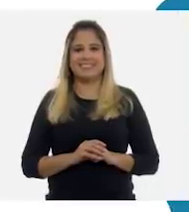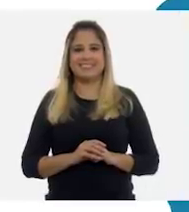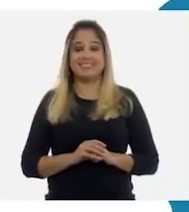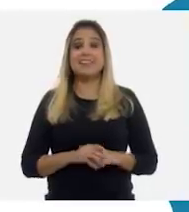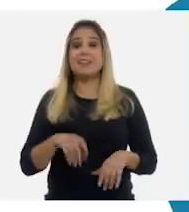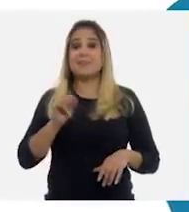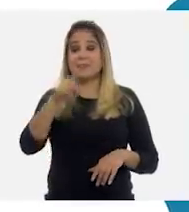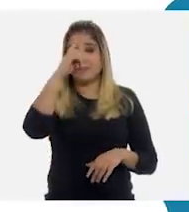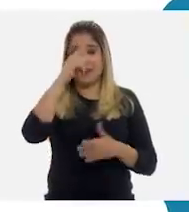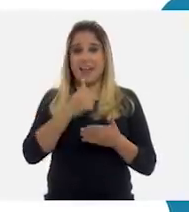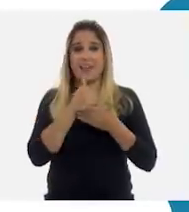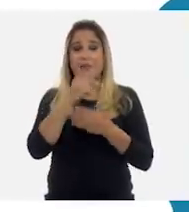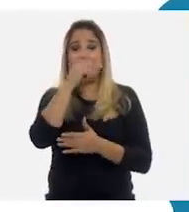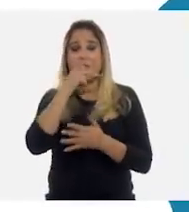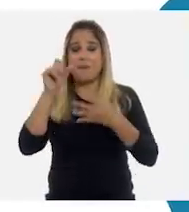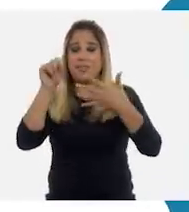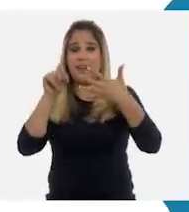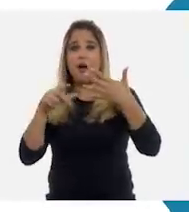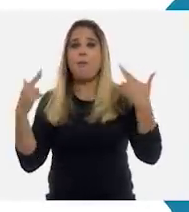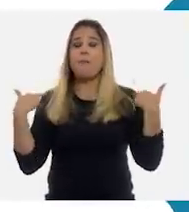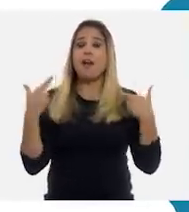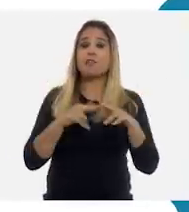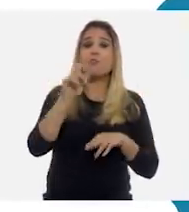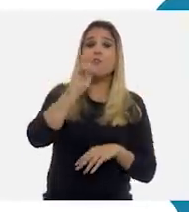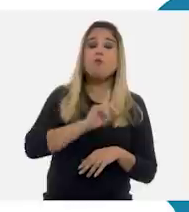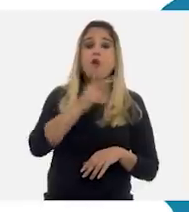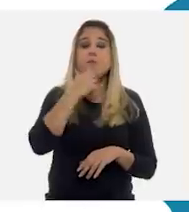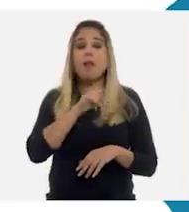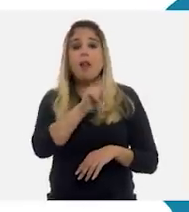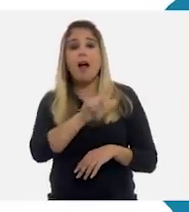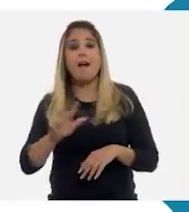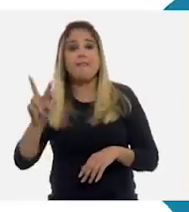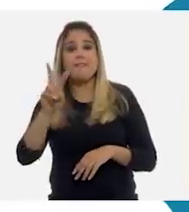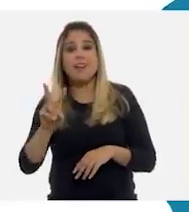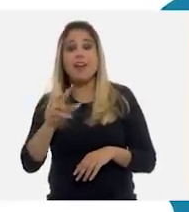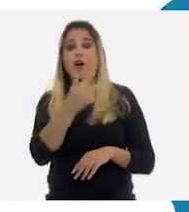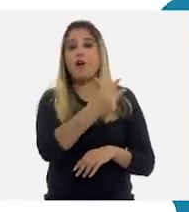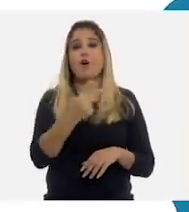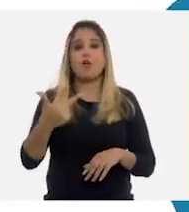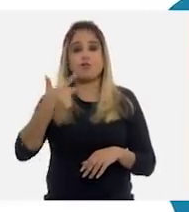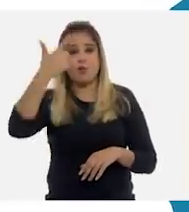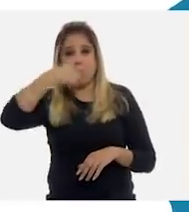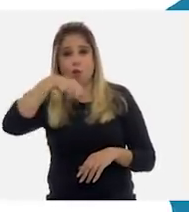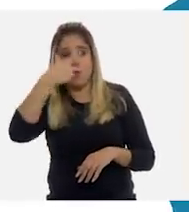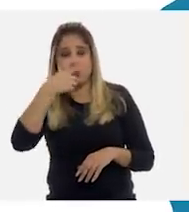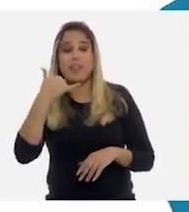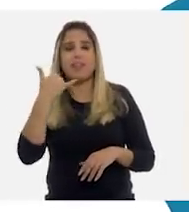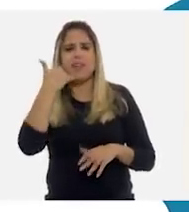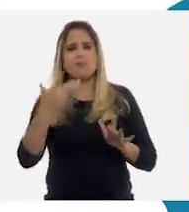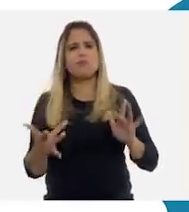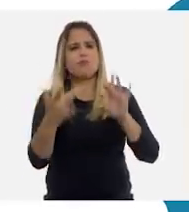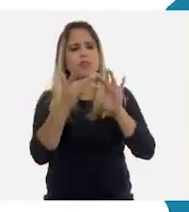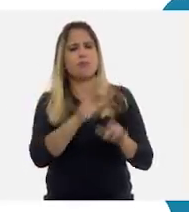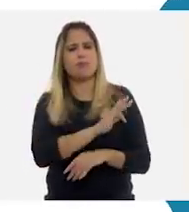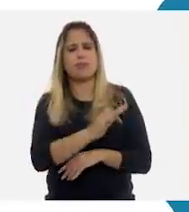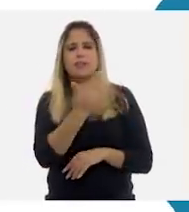Para apoyo pedagógico, hay maestras y maestros de lunes a viernes de 8 a 20 horas en el teléfono